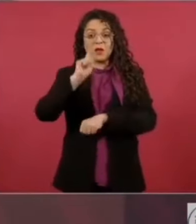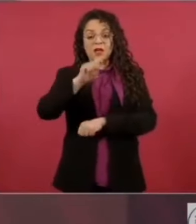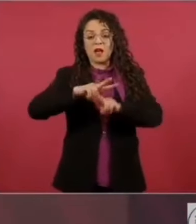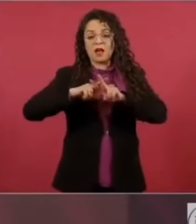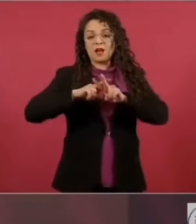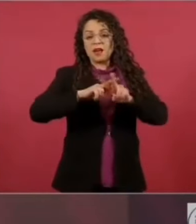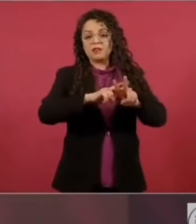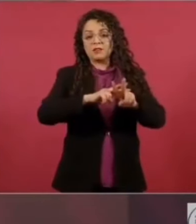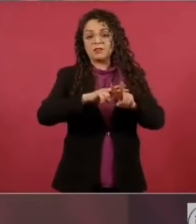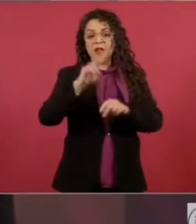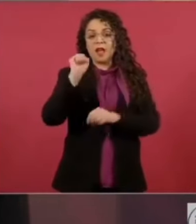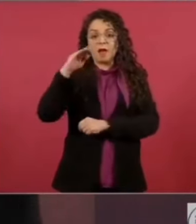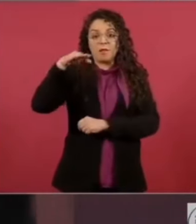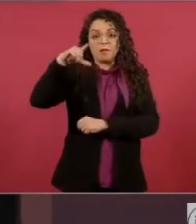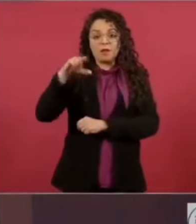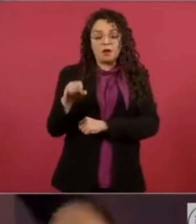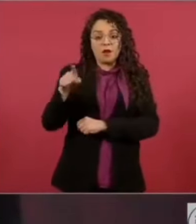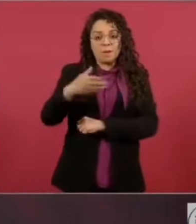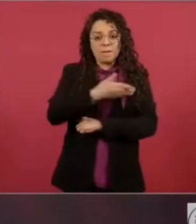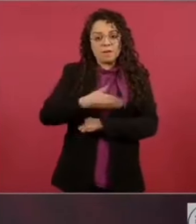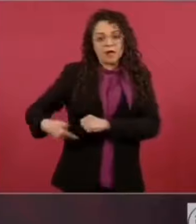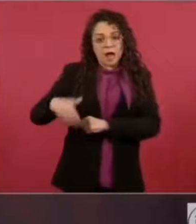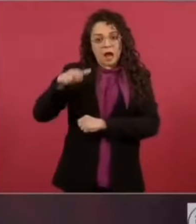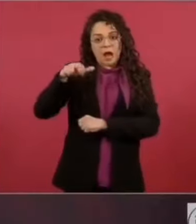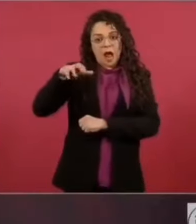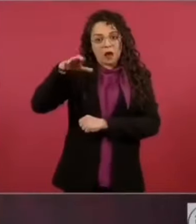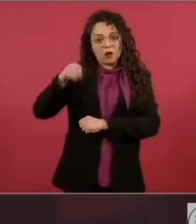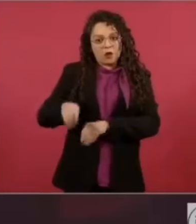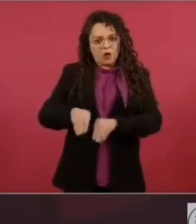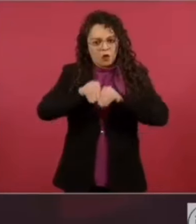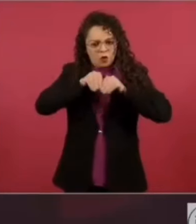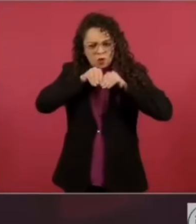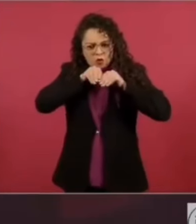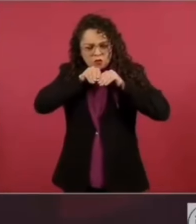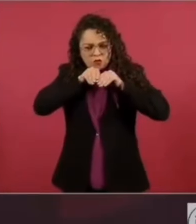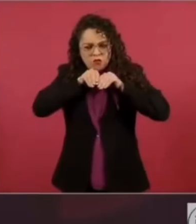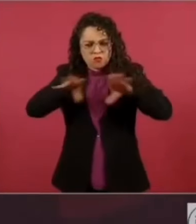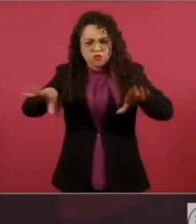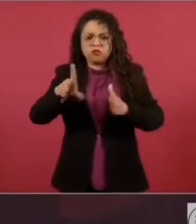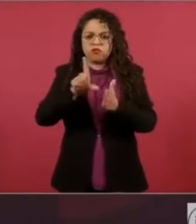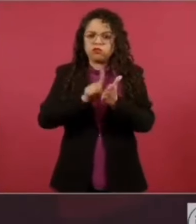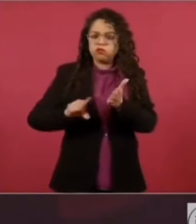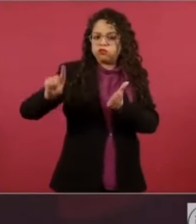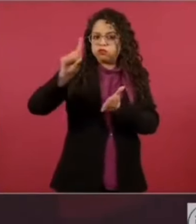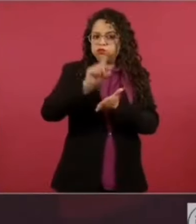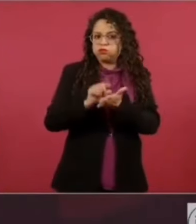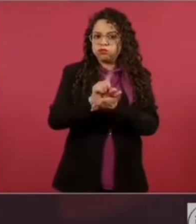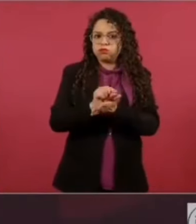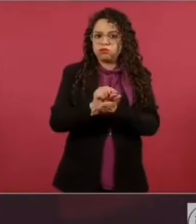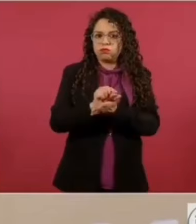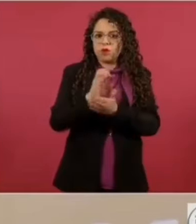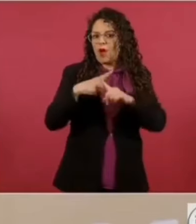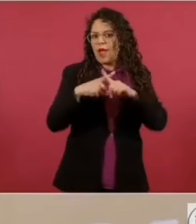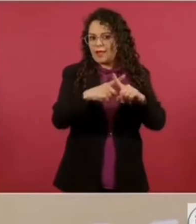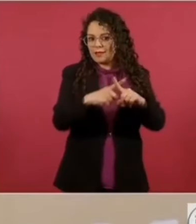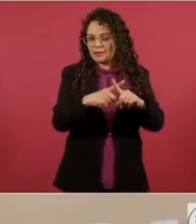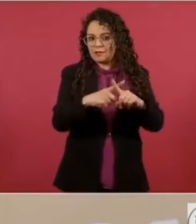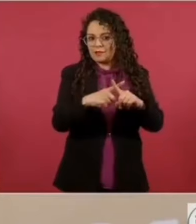y reproducen el mensaje cuando lo vimos eran